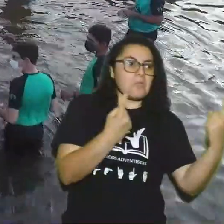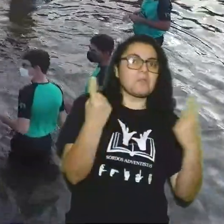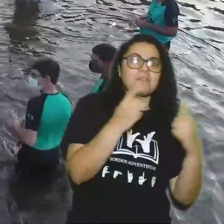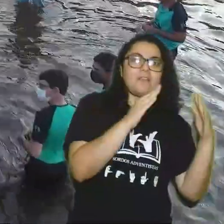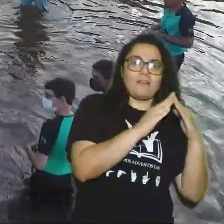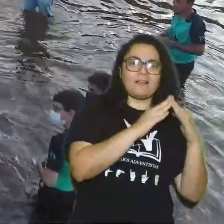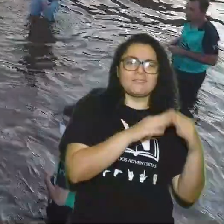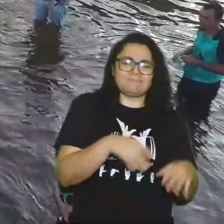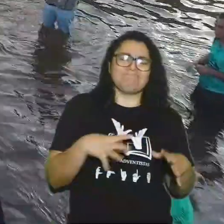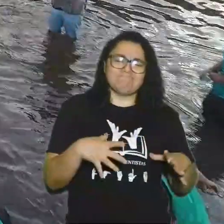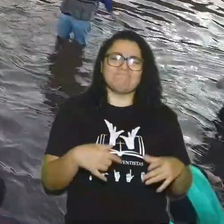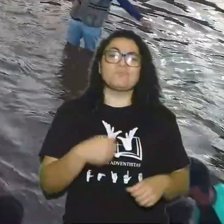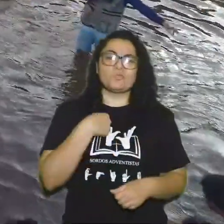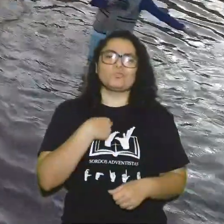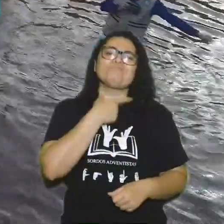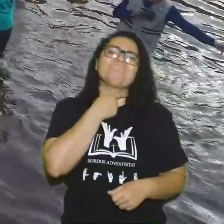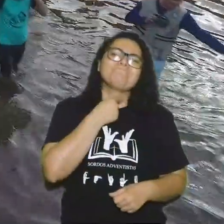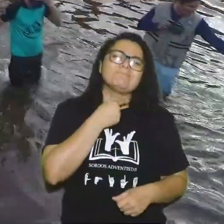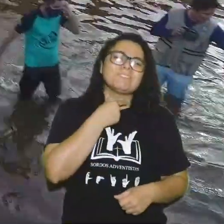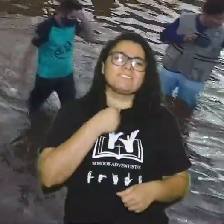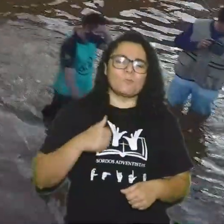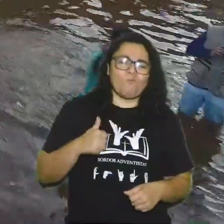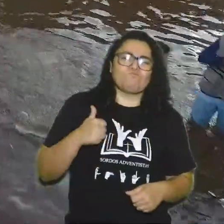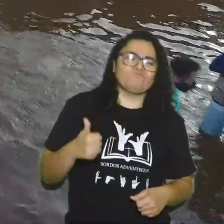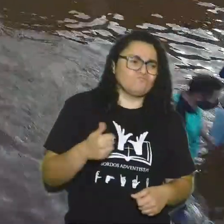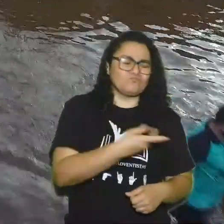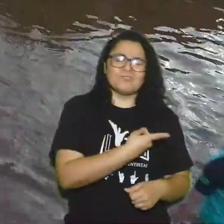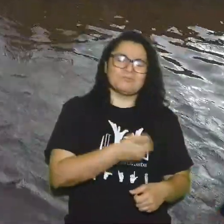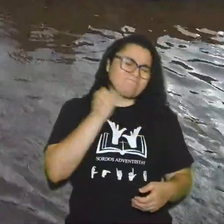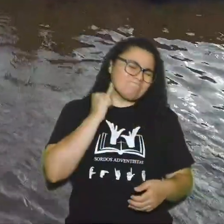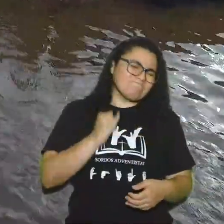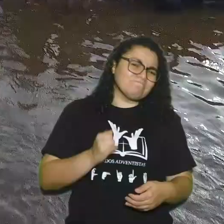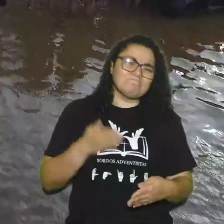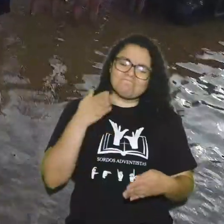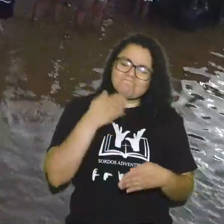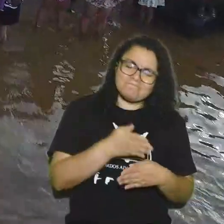Nuestra voluntad es estar siempre involucrados en los programas de la iglesia.